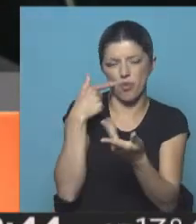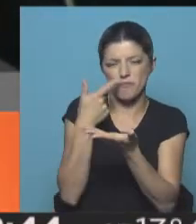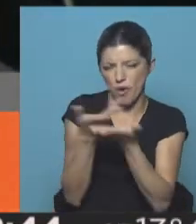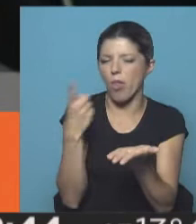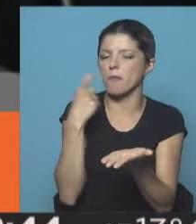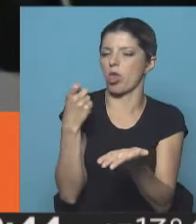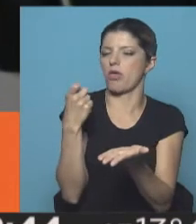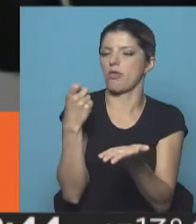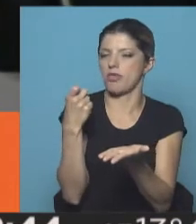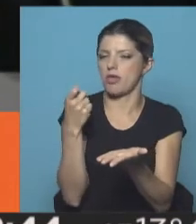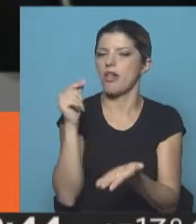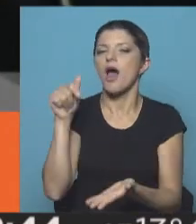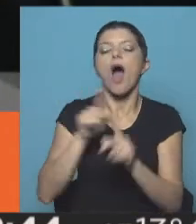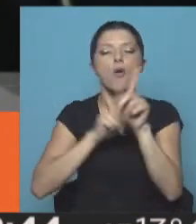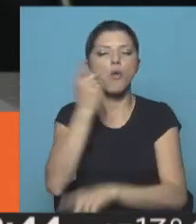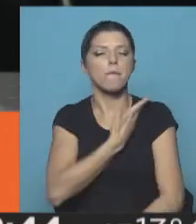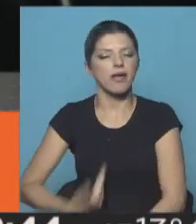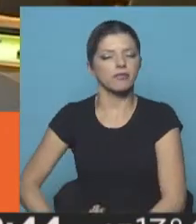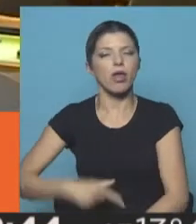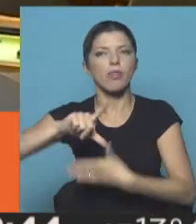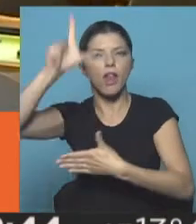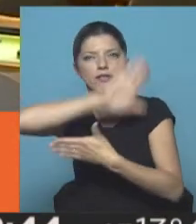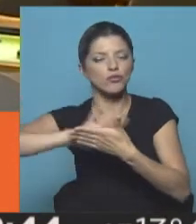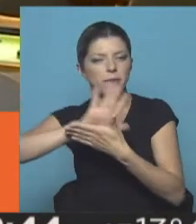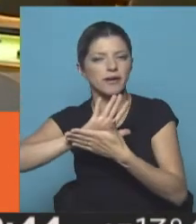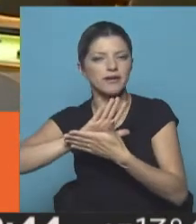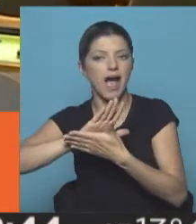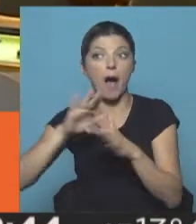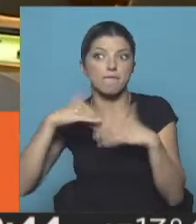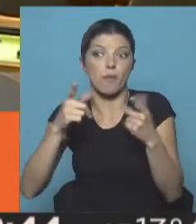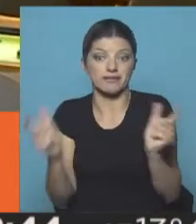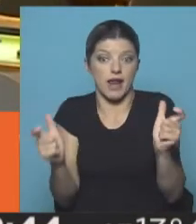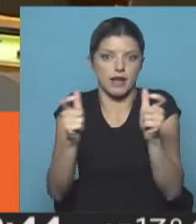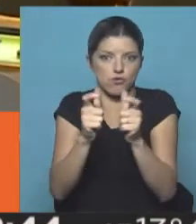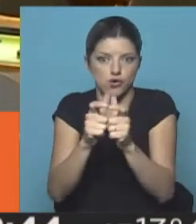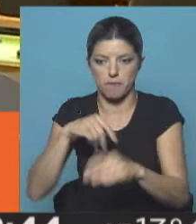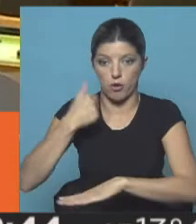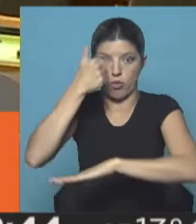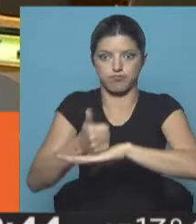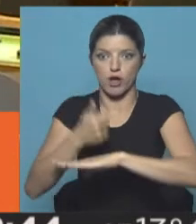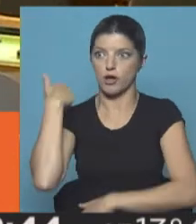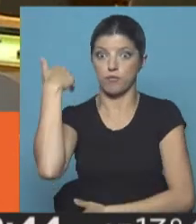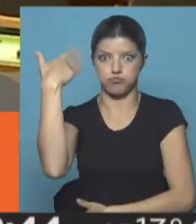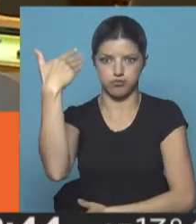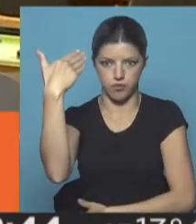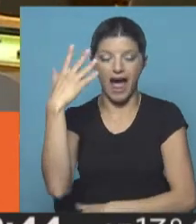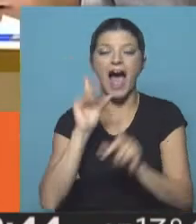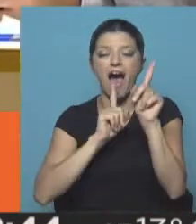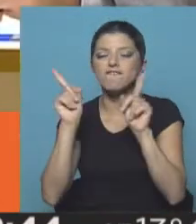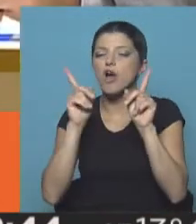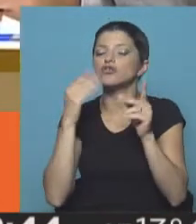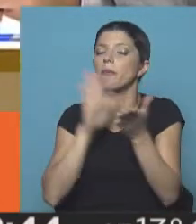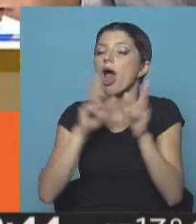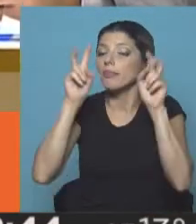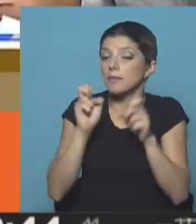veces tienen los presidentes latinoamericanos para hacer uso de este foro. Lo mismo que Evo Morales, sí, que para referirse